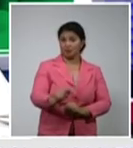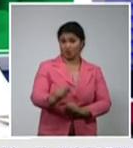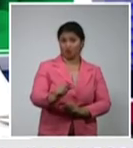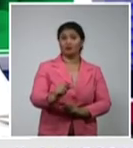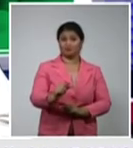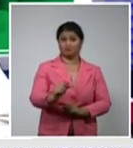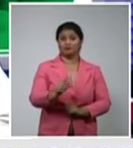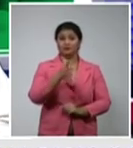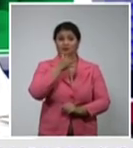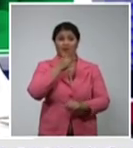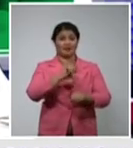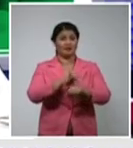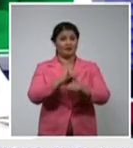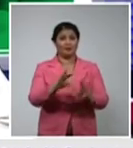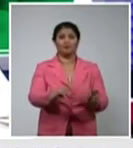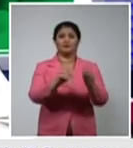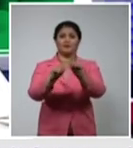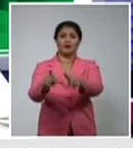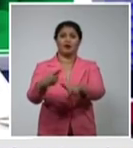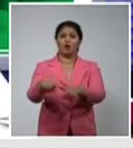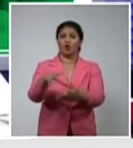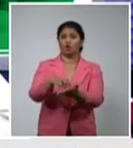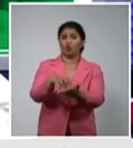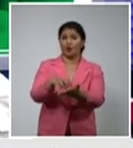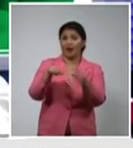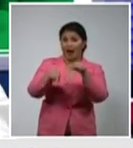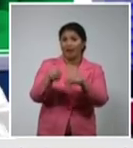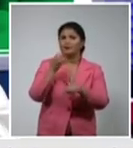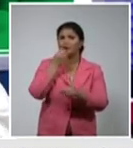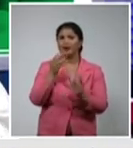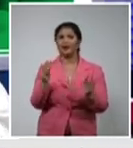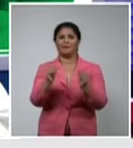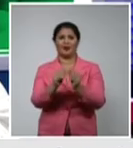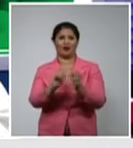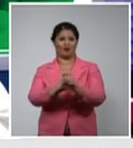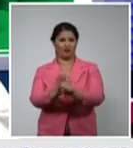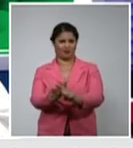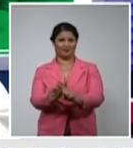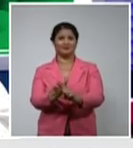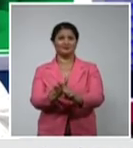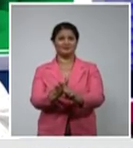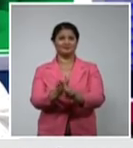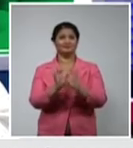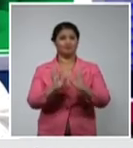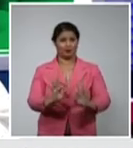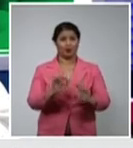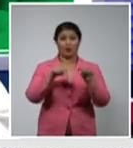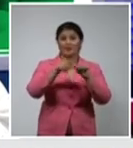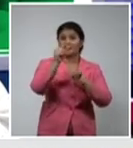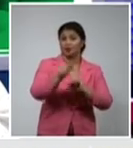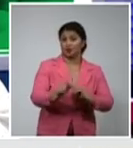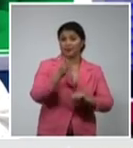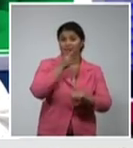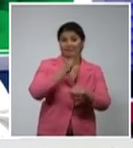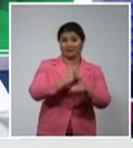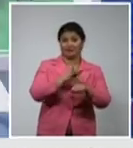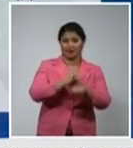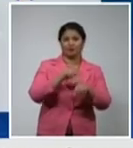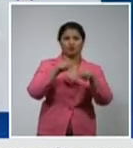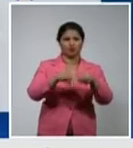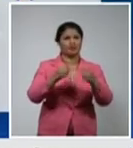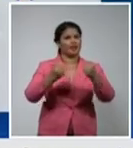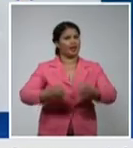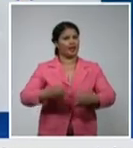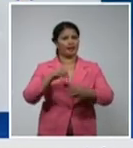coger el problema por donde es en estos momentos. Por provincias, La Habana el